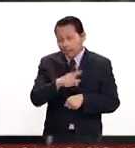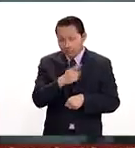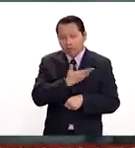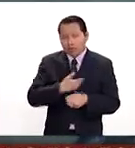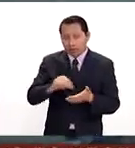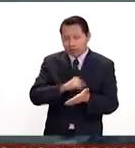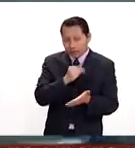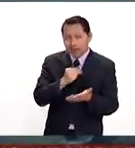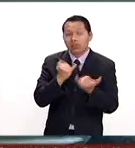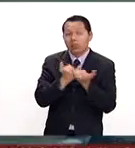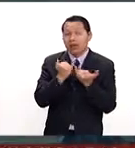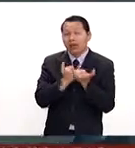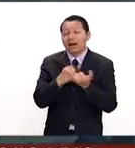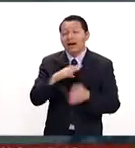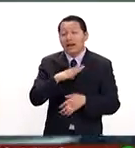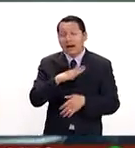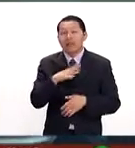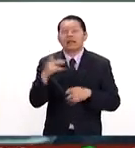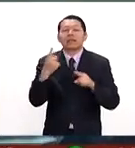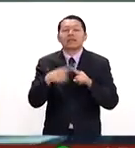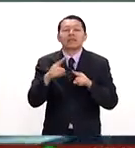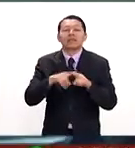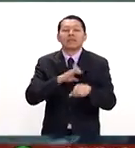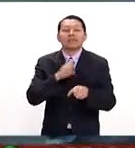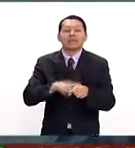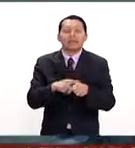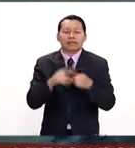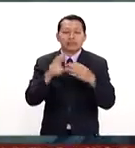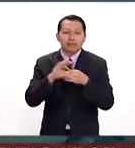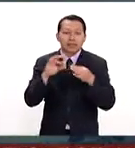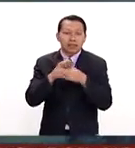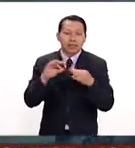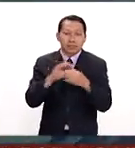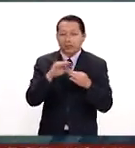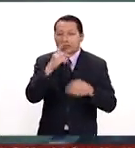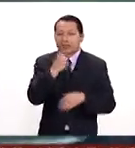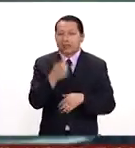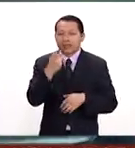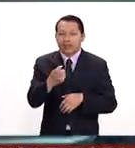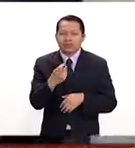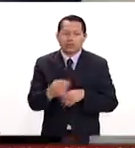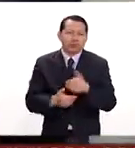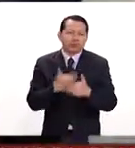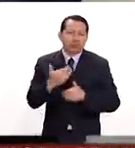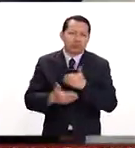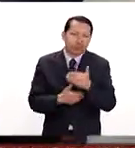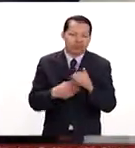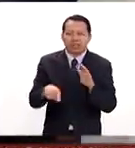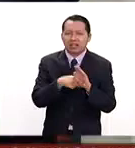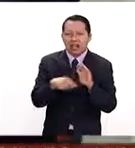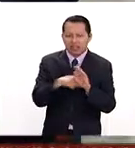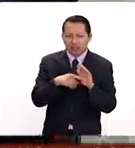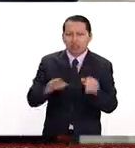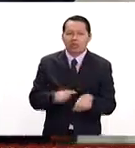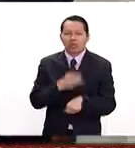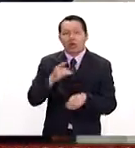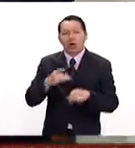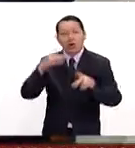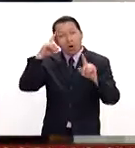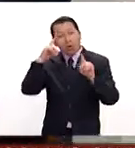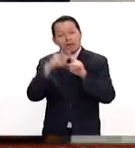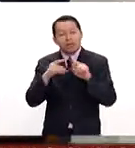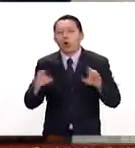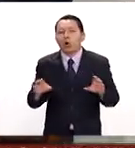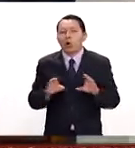ejecutiva. Hay especialistas que argumentan que en realidad esta tendrá efectos contraproducentes. Tiene el objetivo